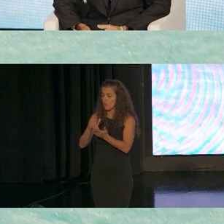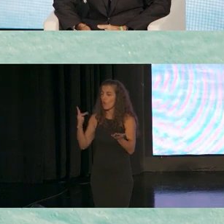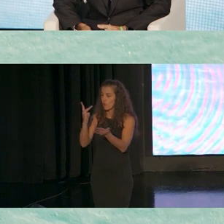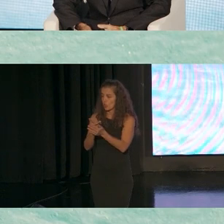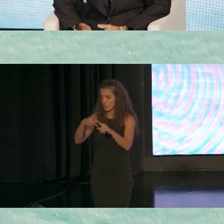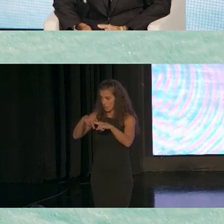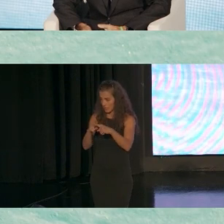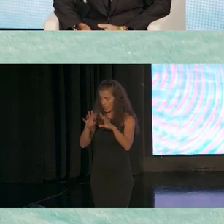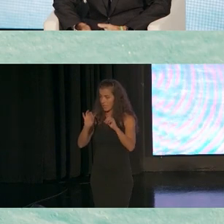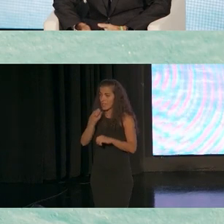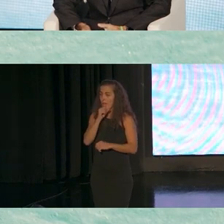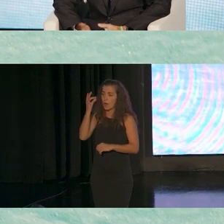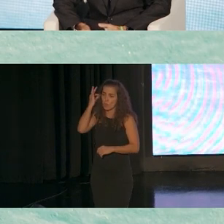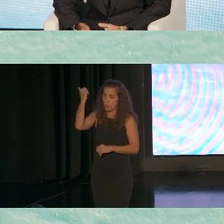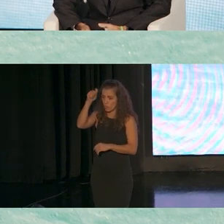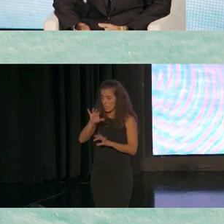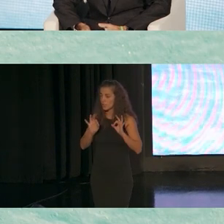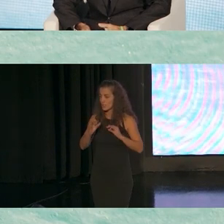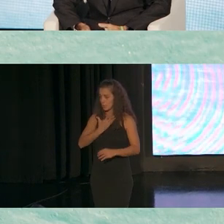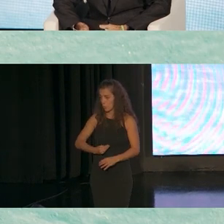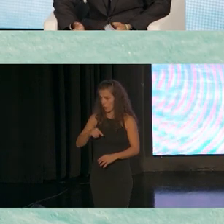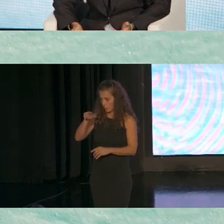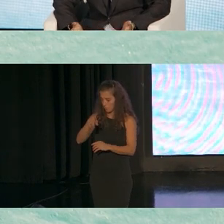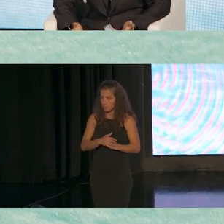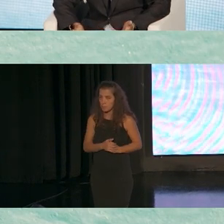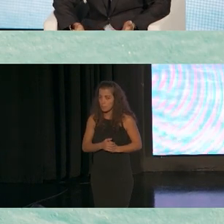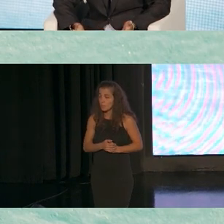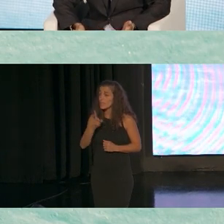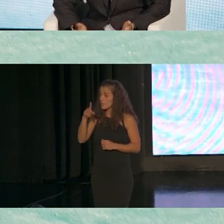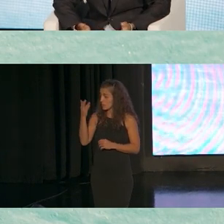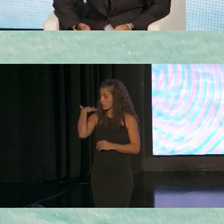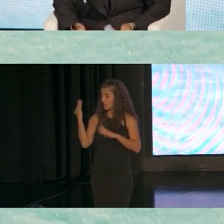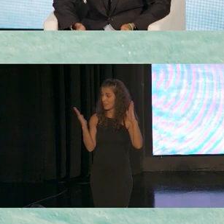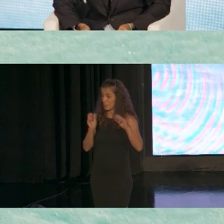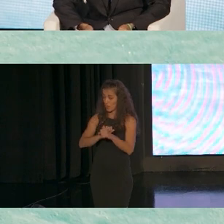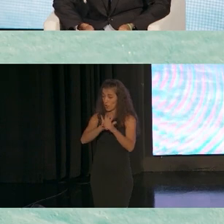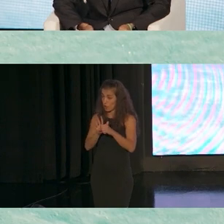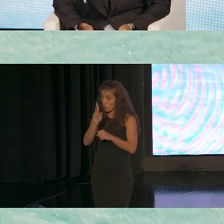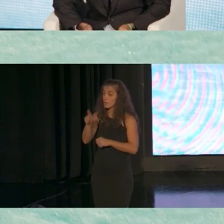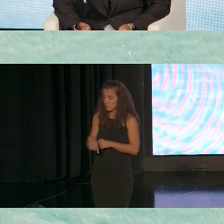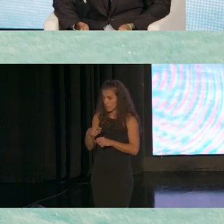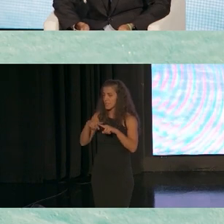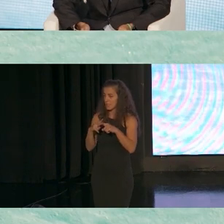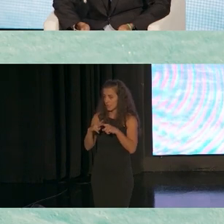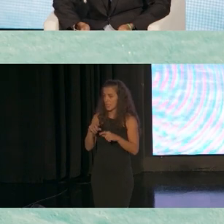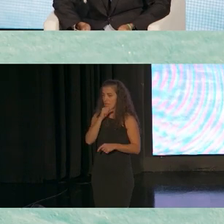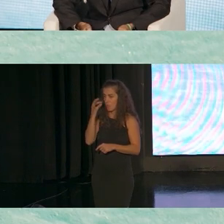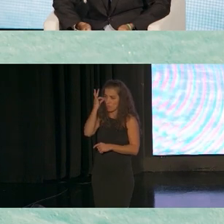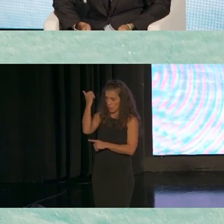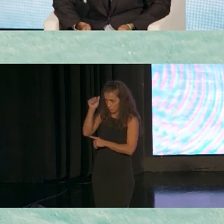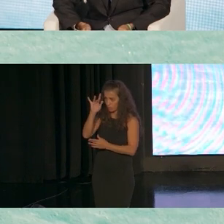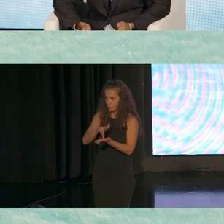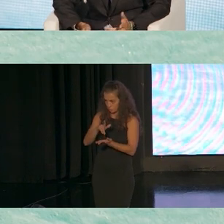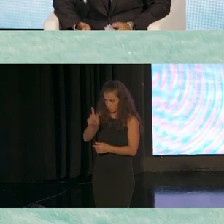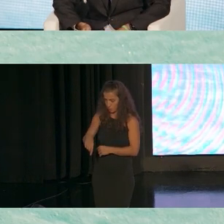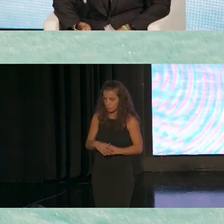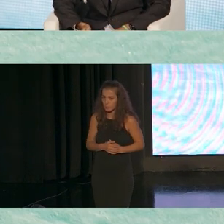en en murcia también incluso con el covid también hubo talleres de abuelos no